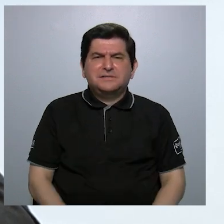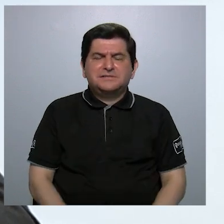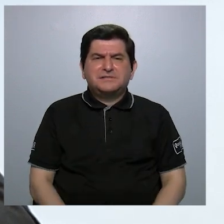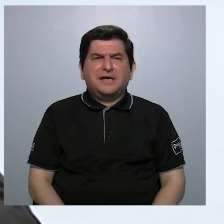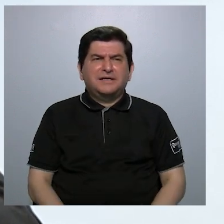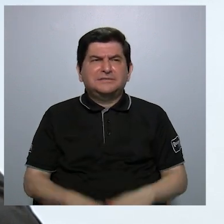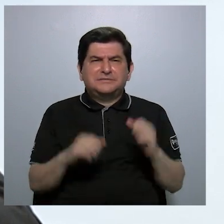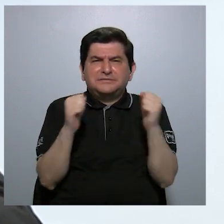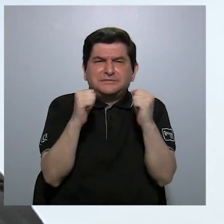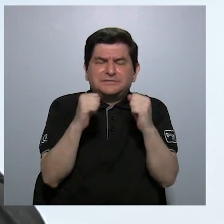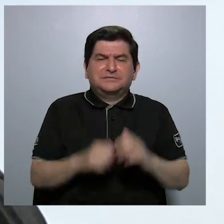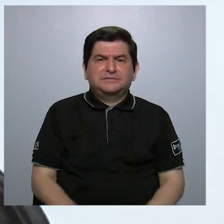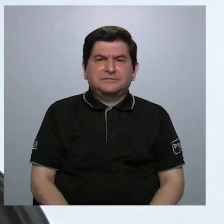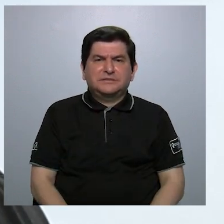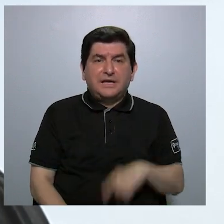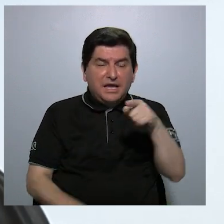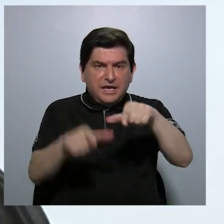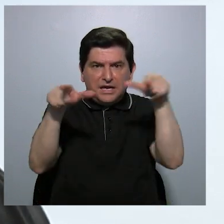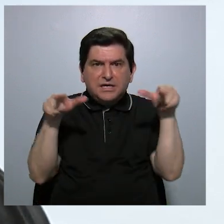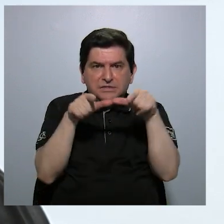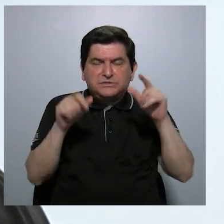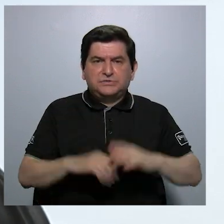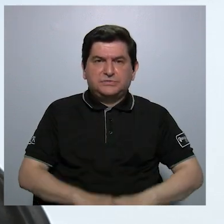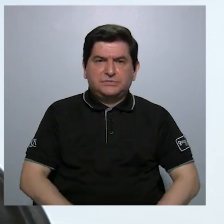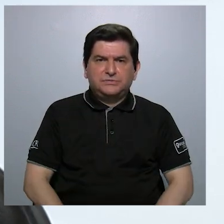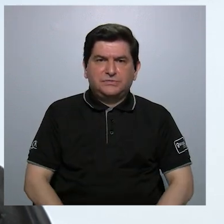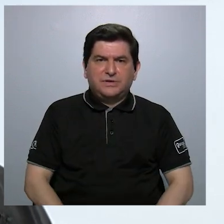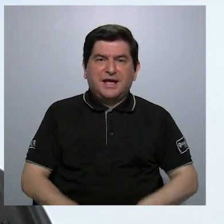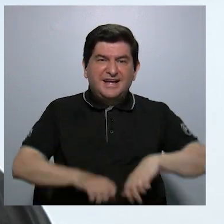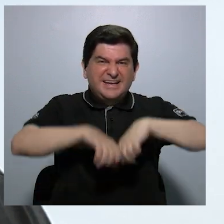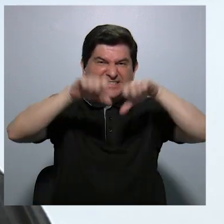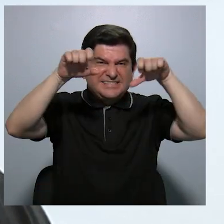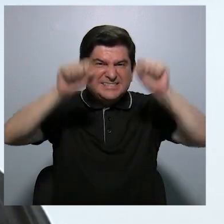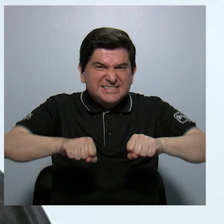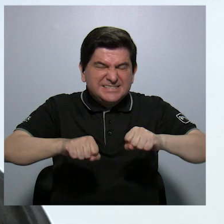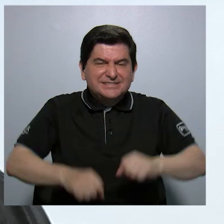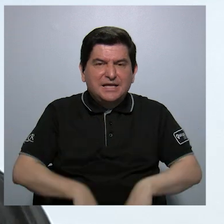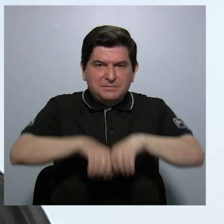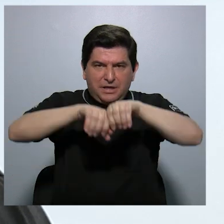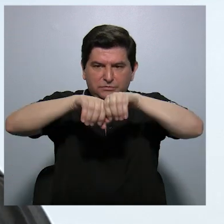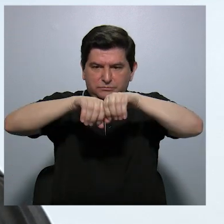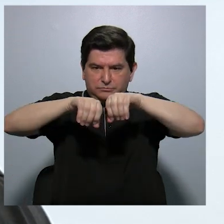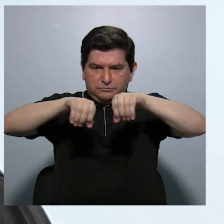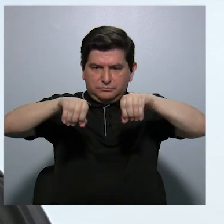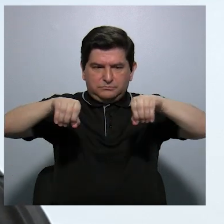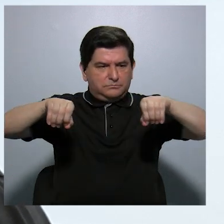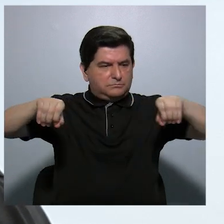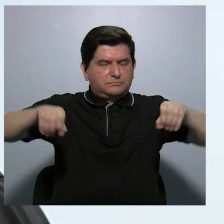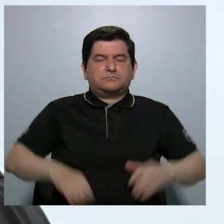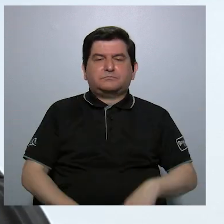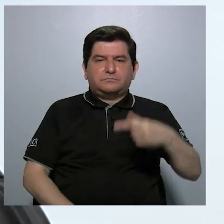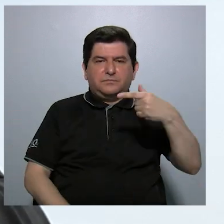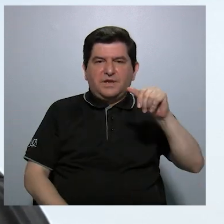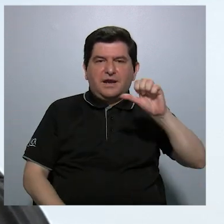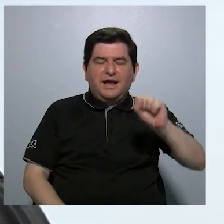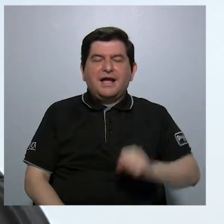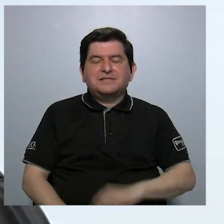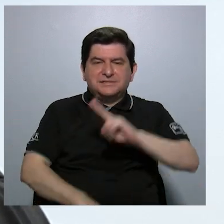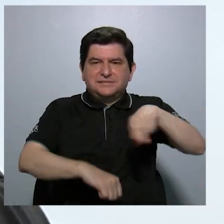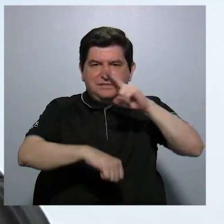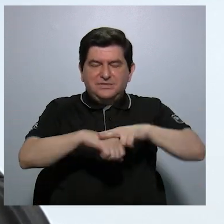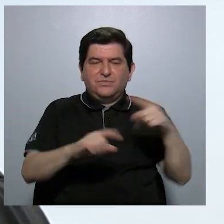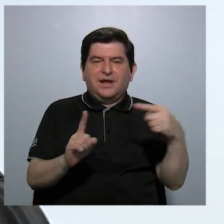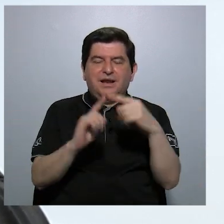templados, ellos tienen, en zonas templadas, tienen sistemas de tuberías para llevar gas natural a las